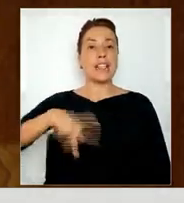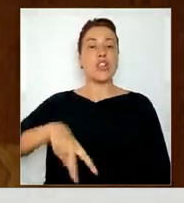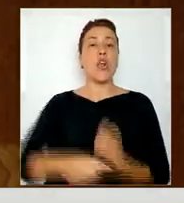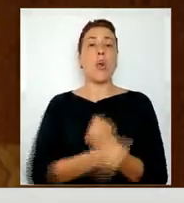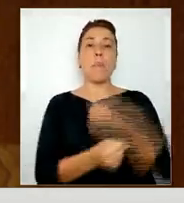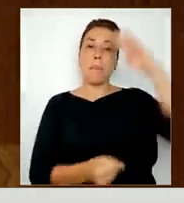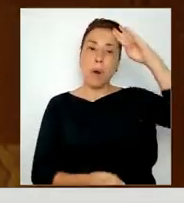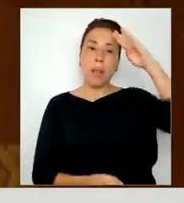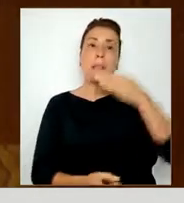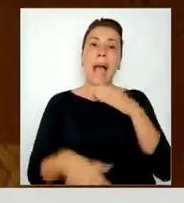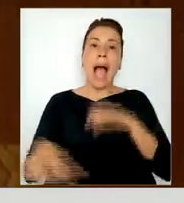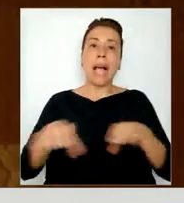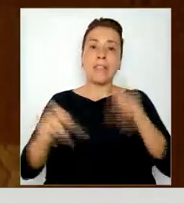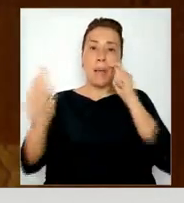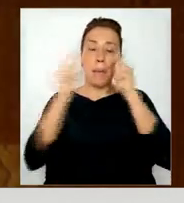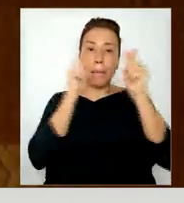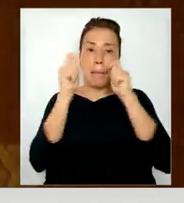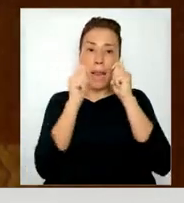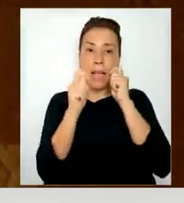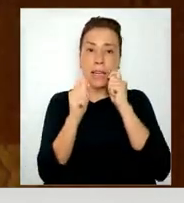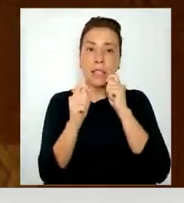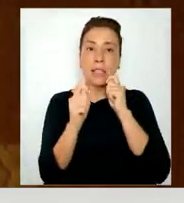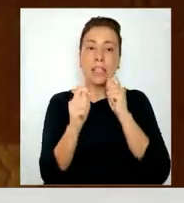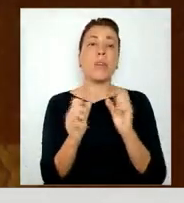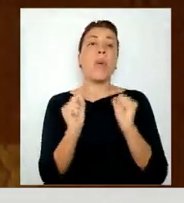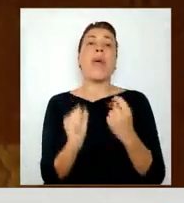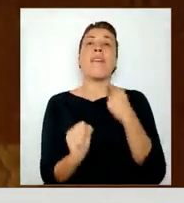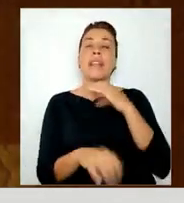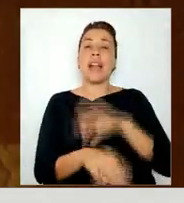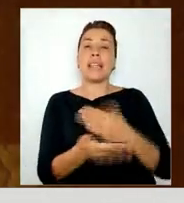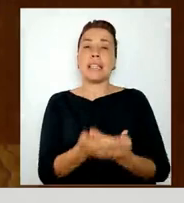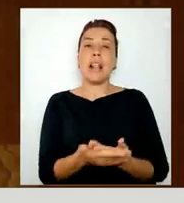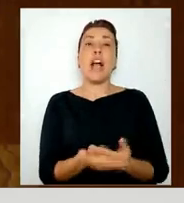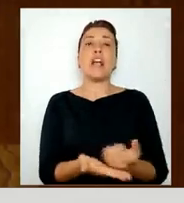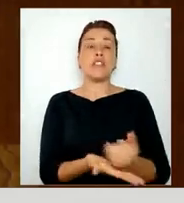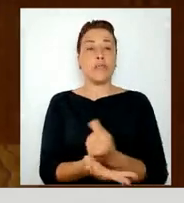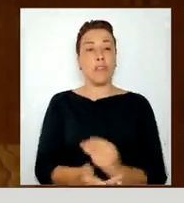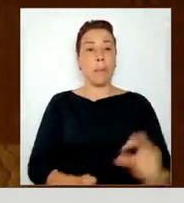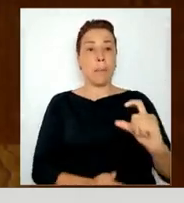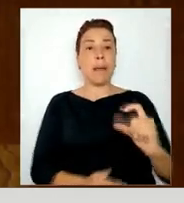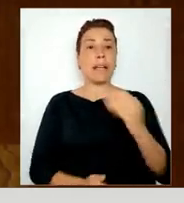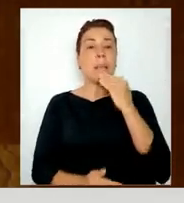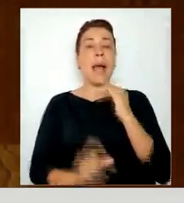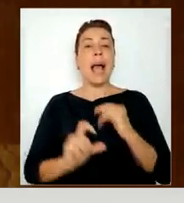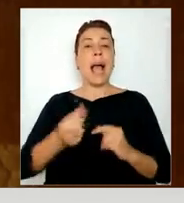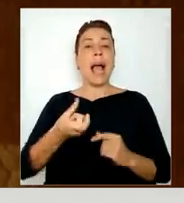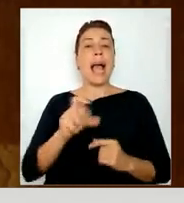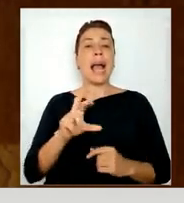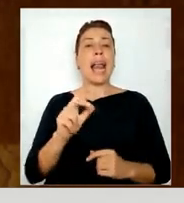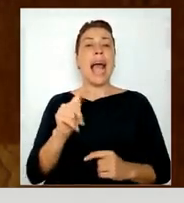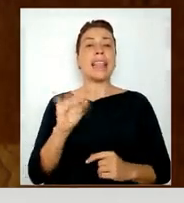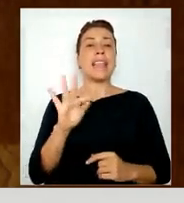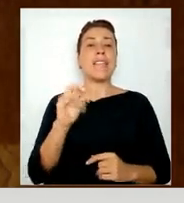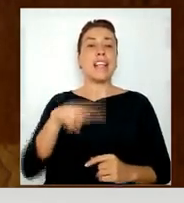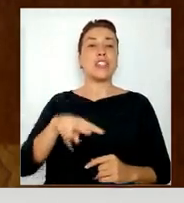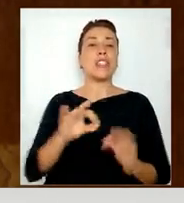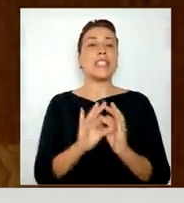peligrosas o nociva para la salud los sobresueldos y las gratificaciones especiales hoy excluidas